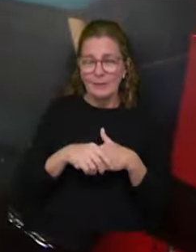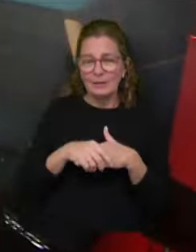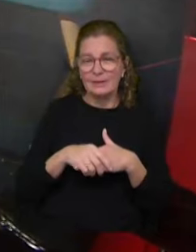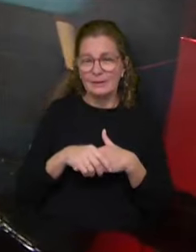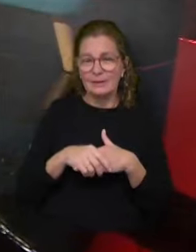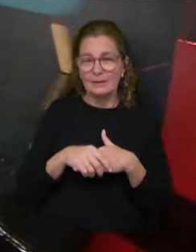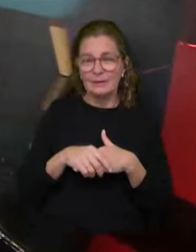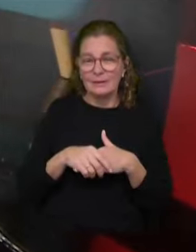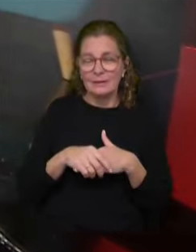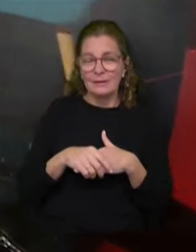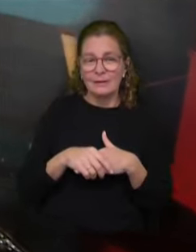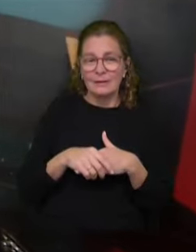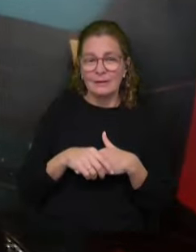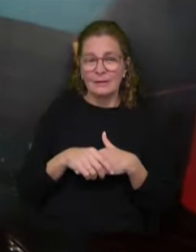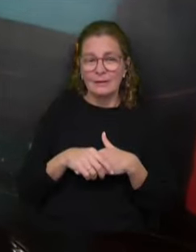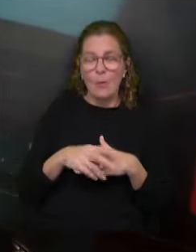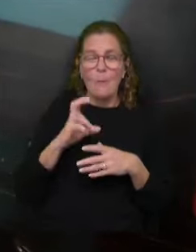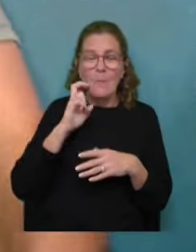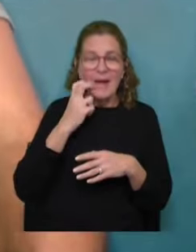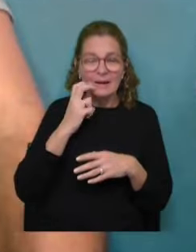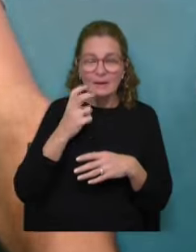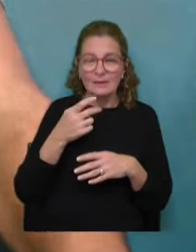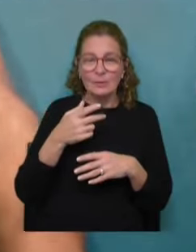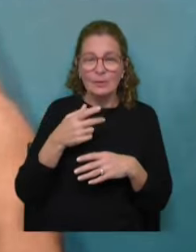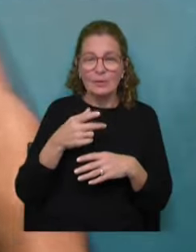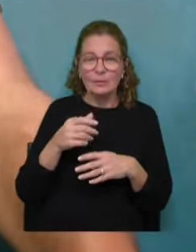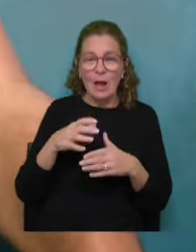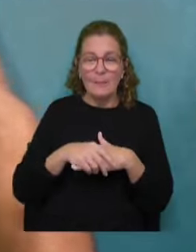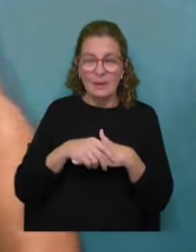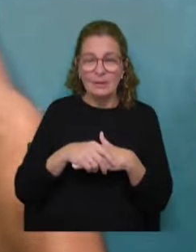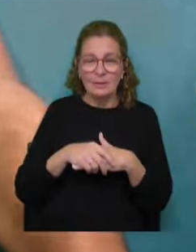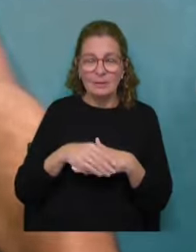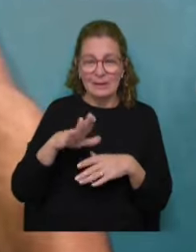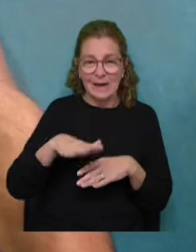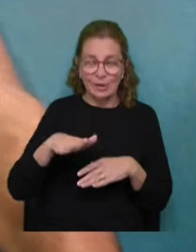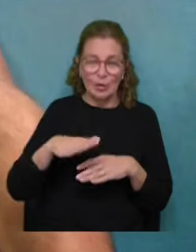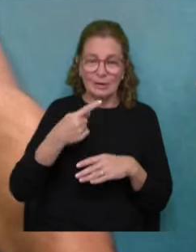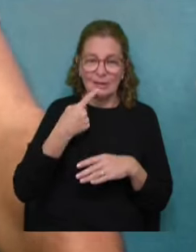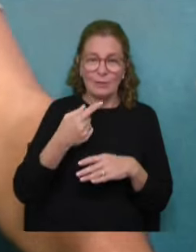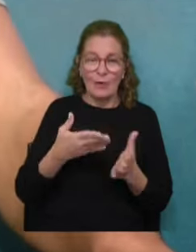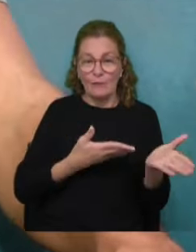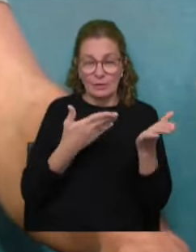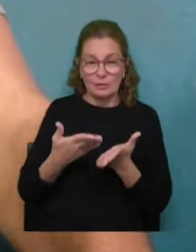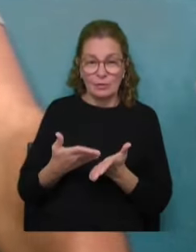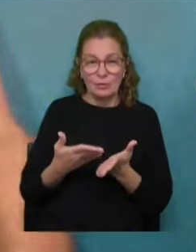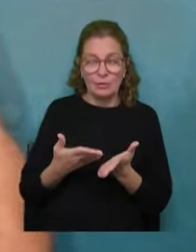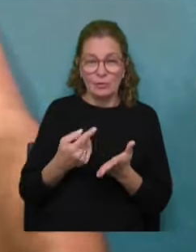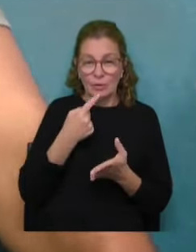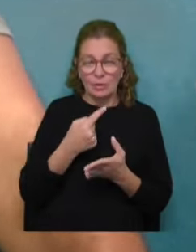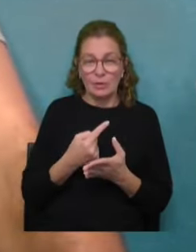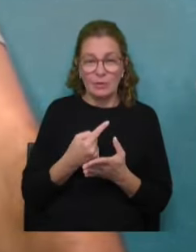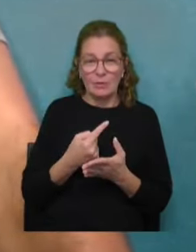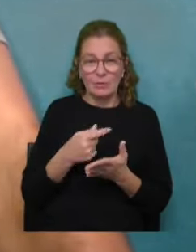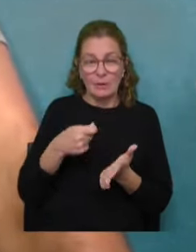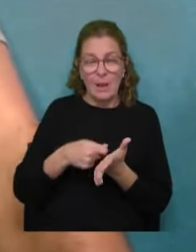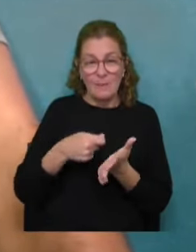El Batra Punky, que tenía un bolín bar. Nos habíamos hecho amigo y el enano se había hecho amigo de él y nos invitó a tocar. Nos dijo que nos daba la